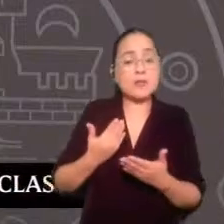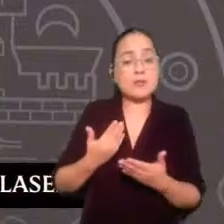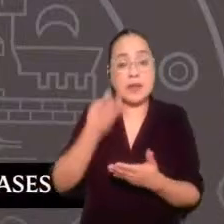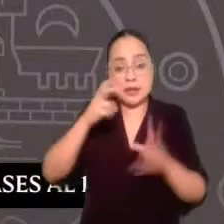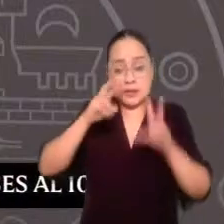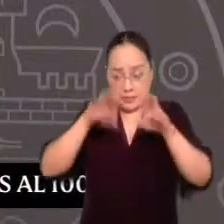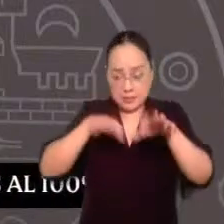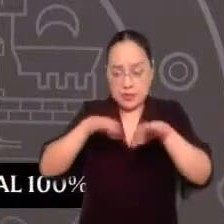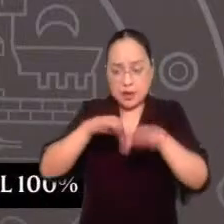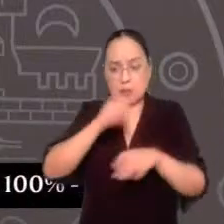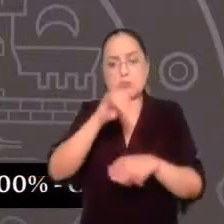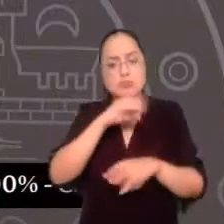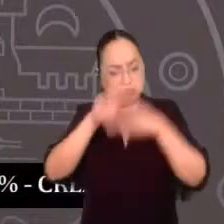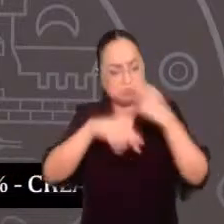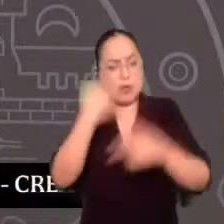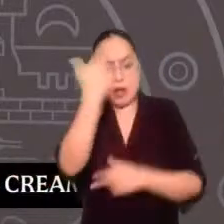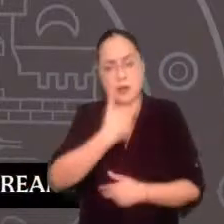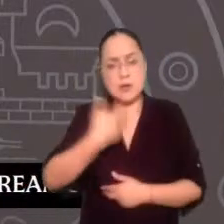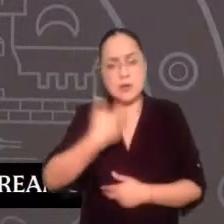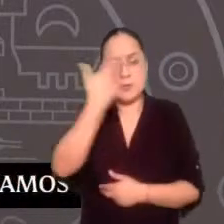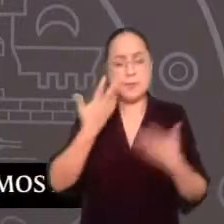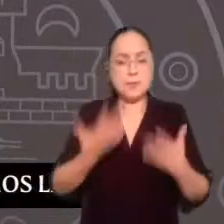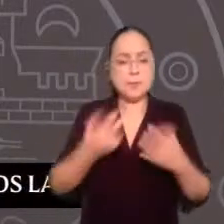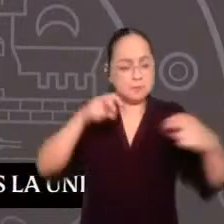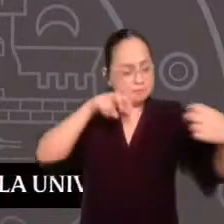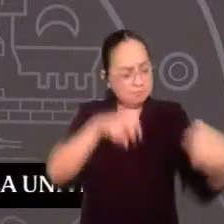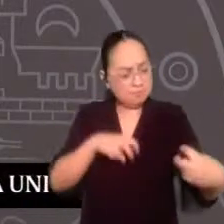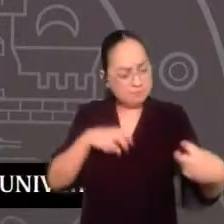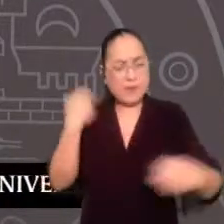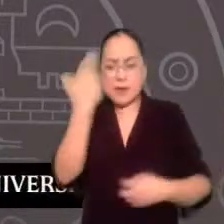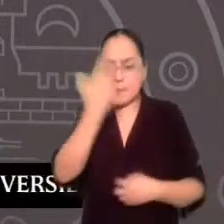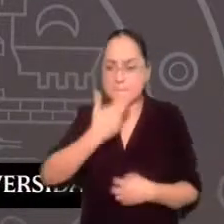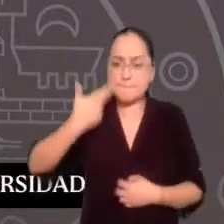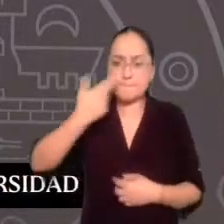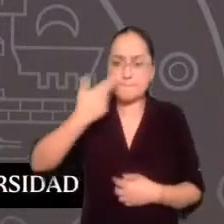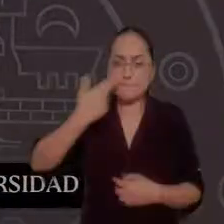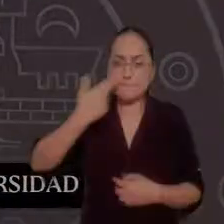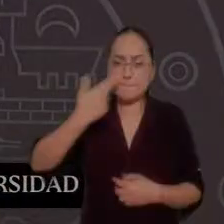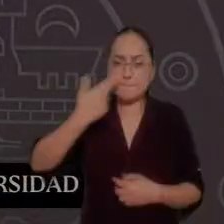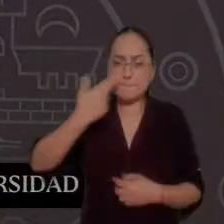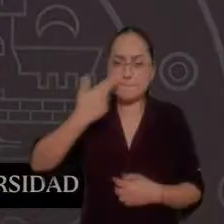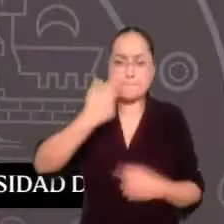verlo. Y hay que poner la mesa para que lo revisen y órale, y que se resuelva.